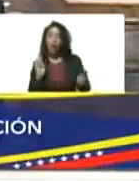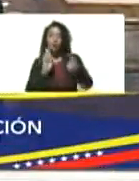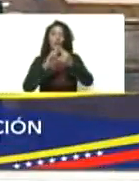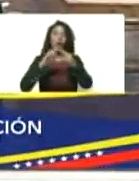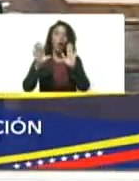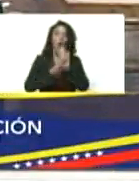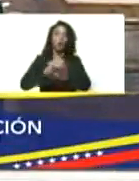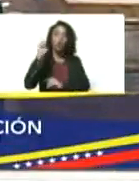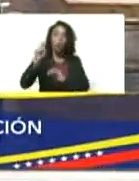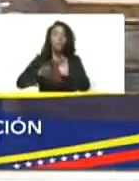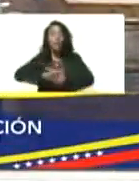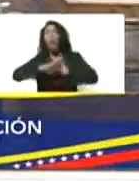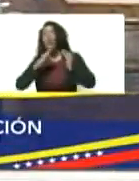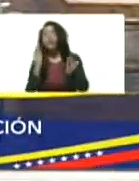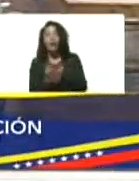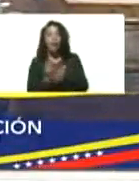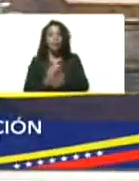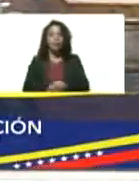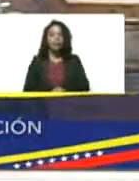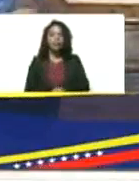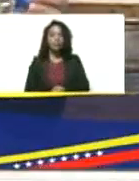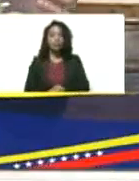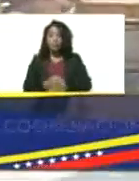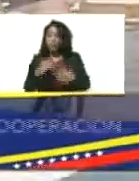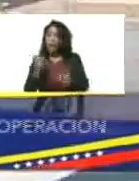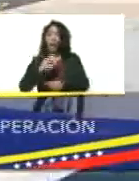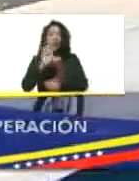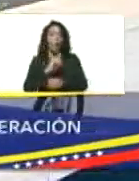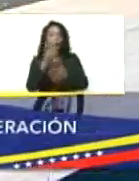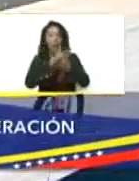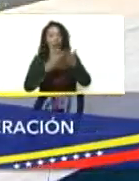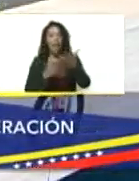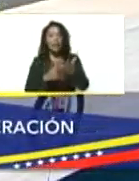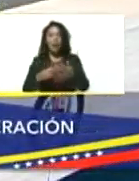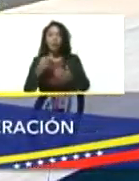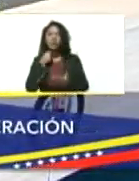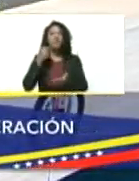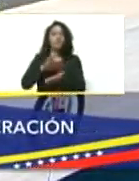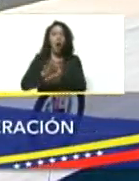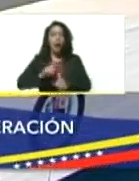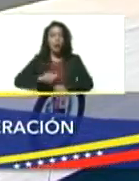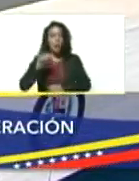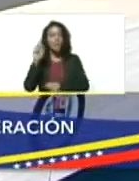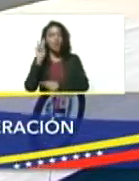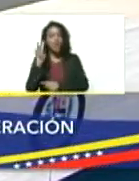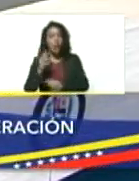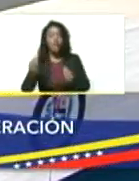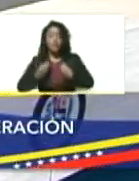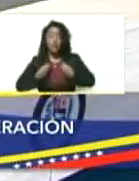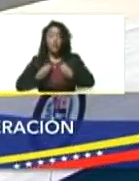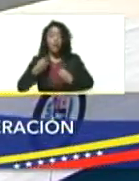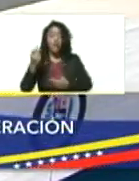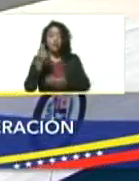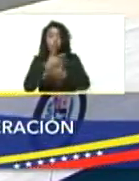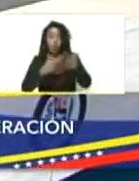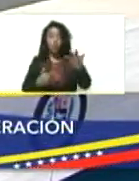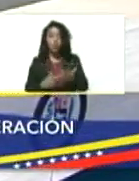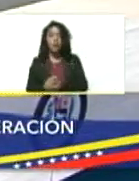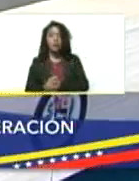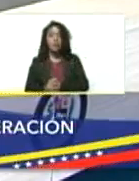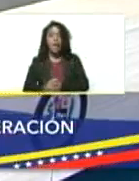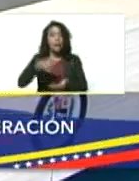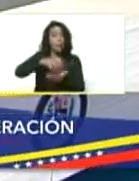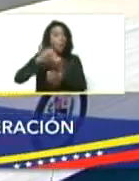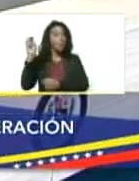constituciones del mundo y que no es letra muerta es letra viva en venezuela venezuela es un estado de derecho de justicia